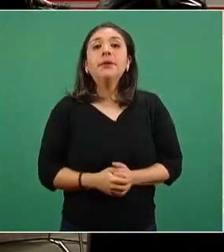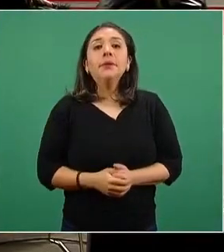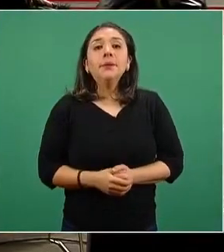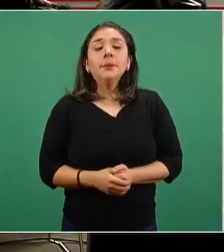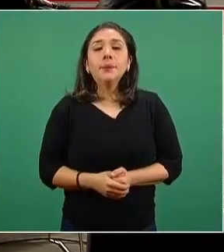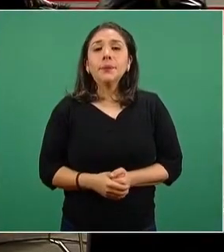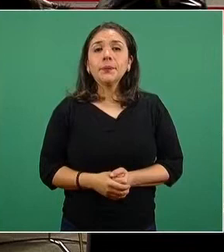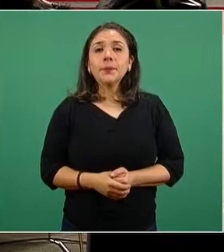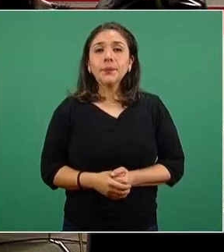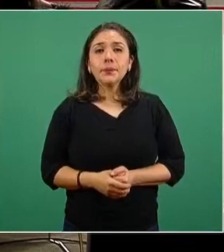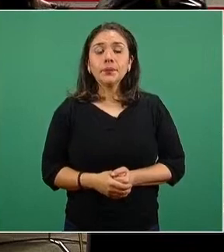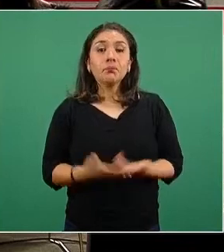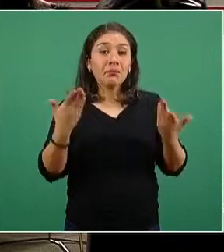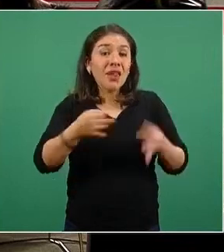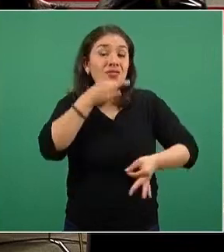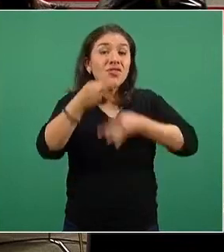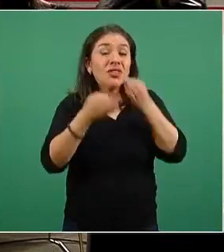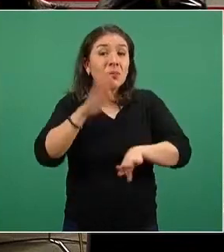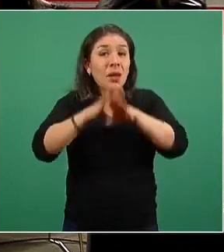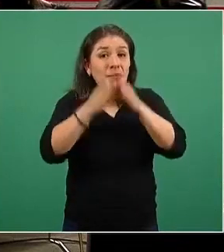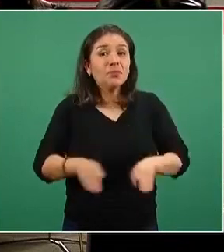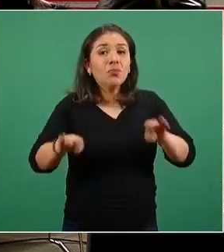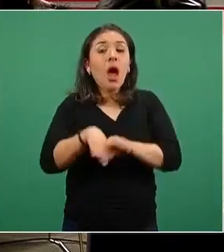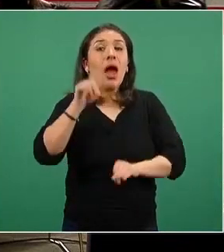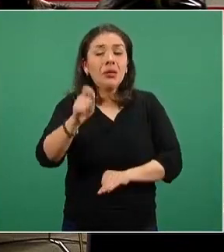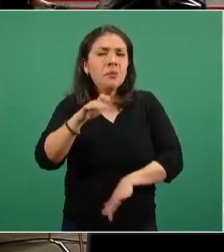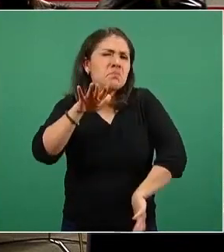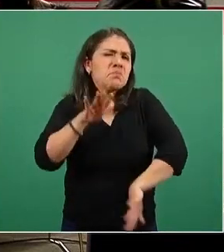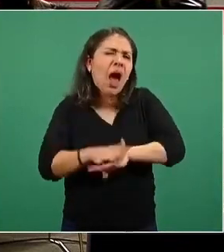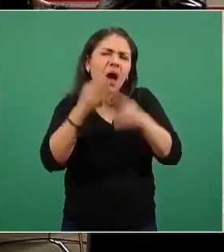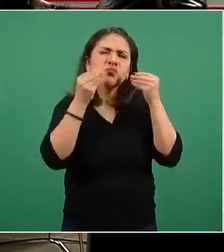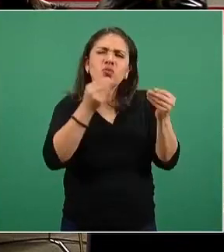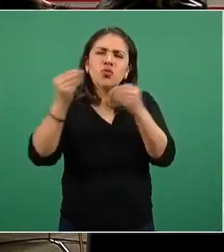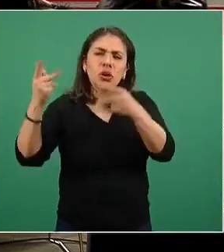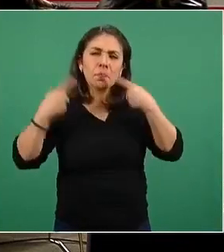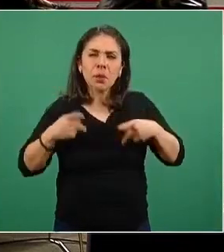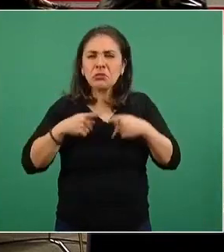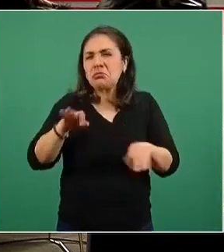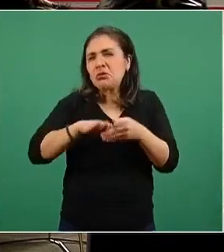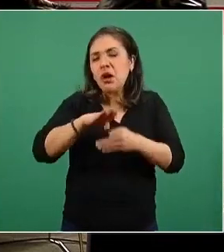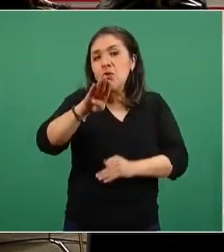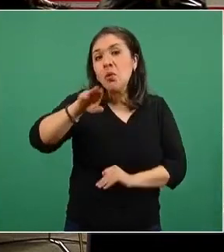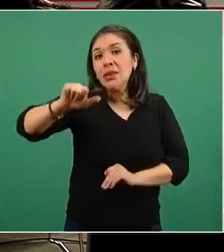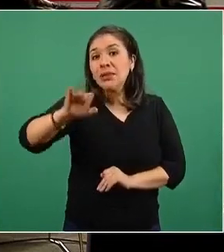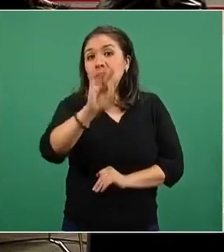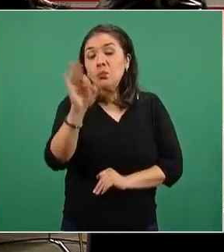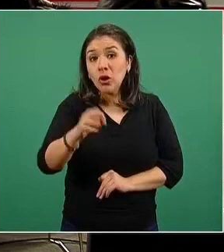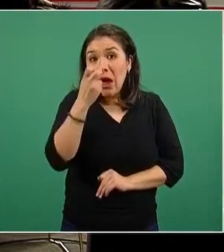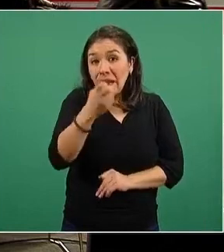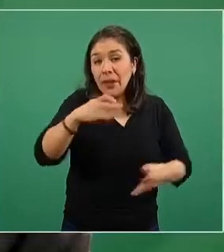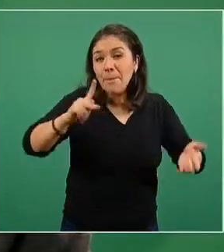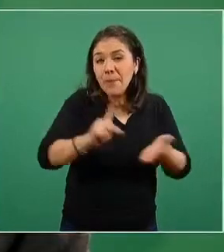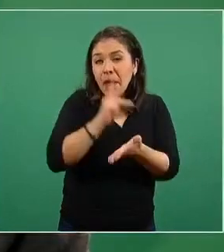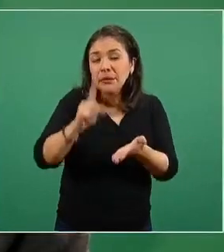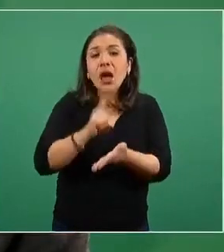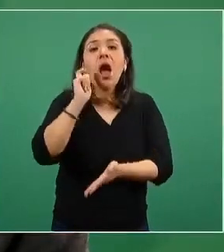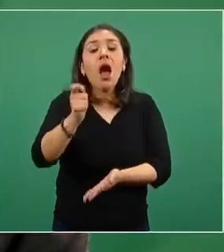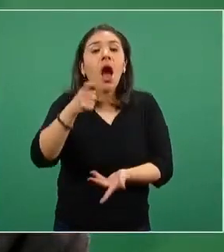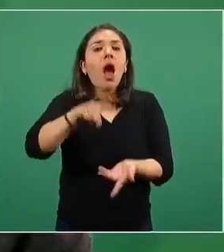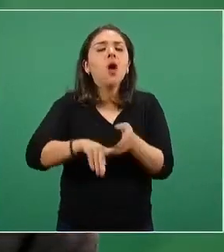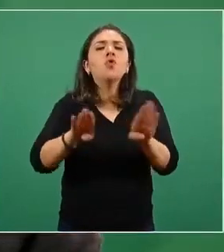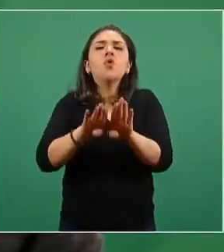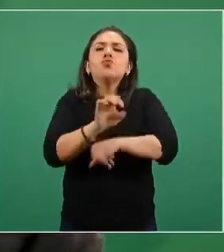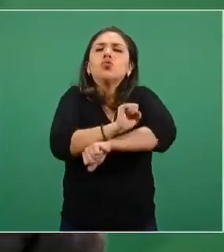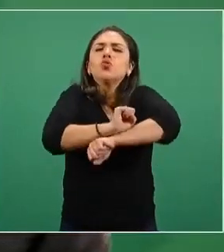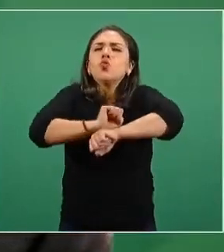Y la noticia muy importante es que la gran mayoría, 96% de estos eventos son eventos